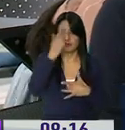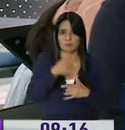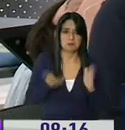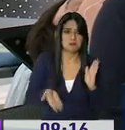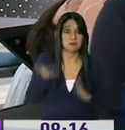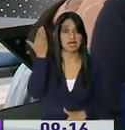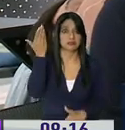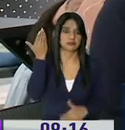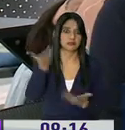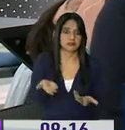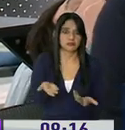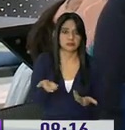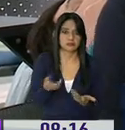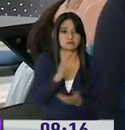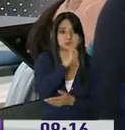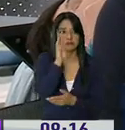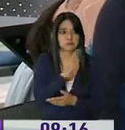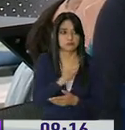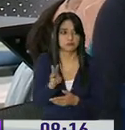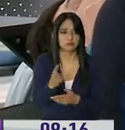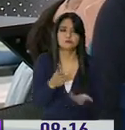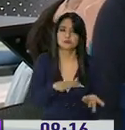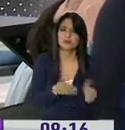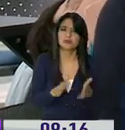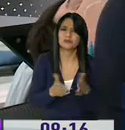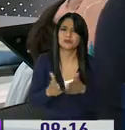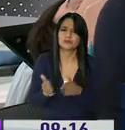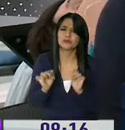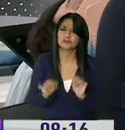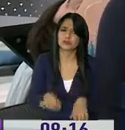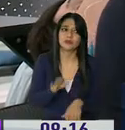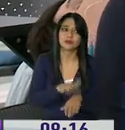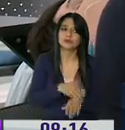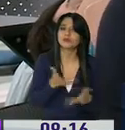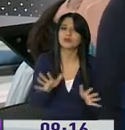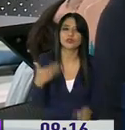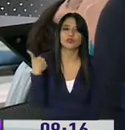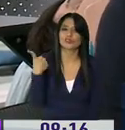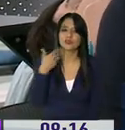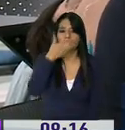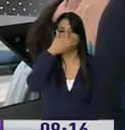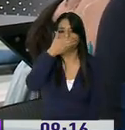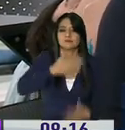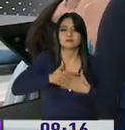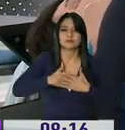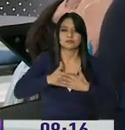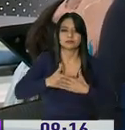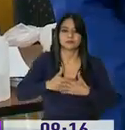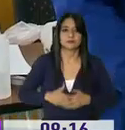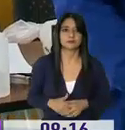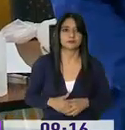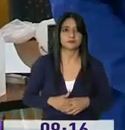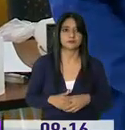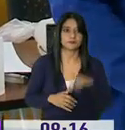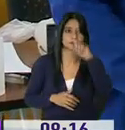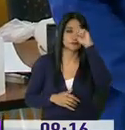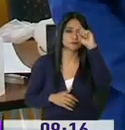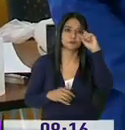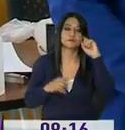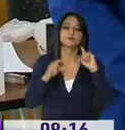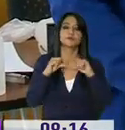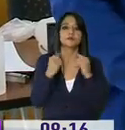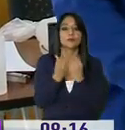la capacidad del ministerio, van a empezar a ver muertes que hubiesen sido prevenibles con estos equipos. Este grupo de